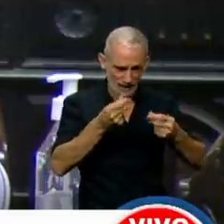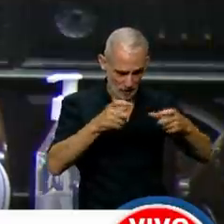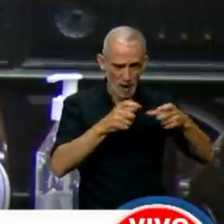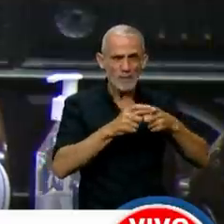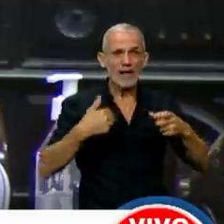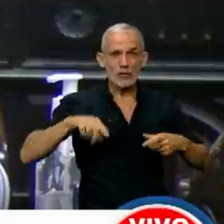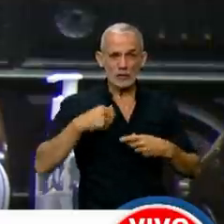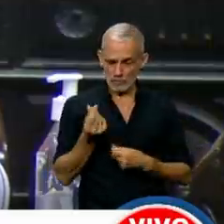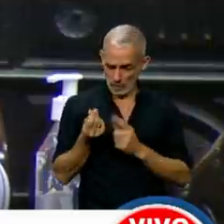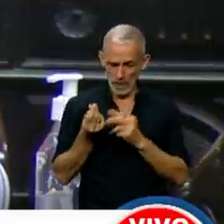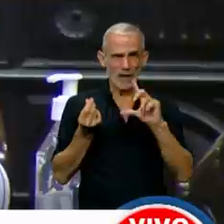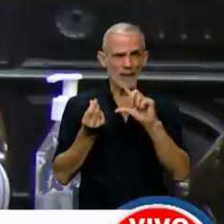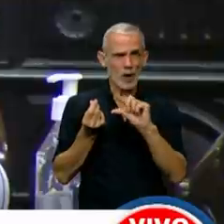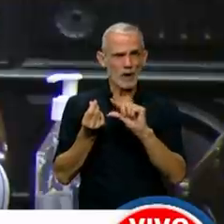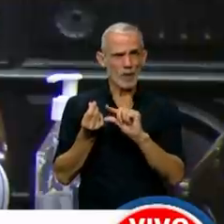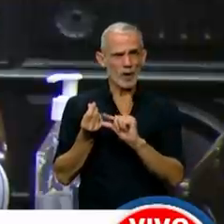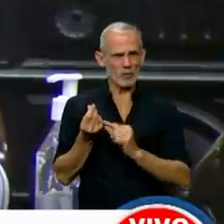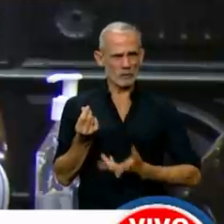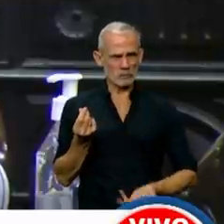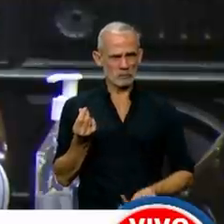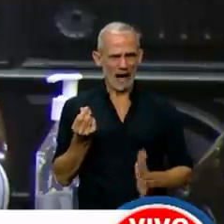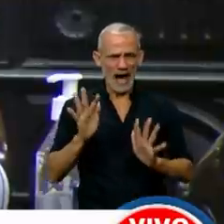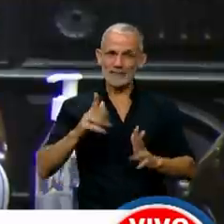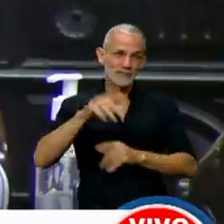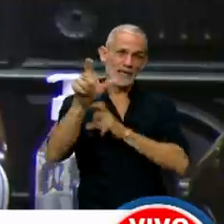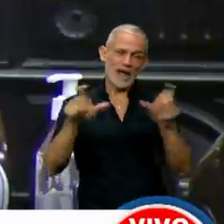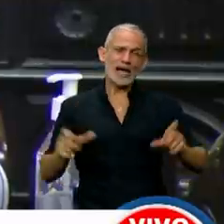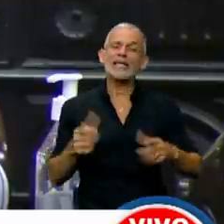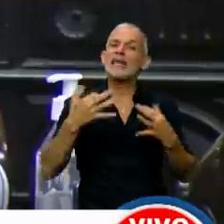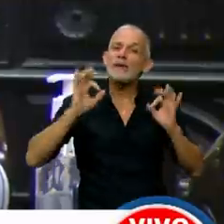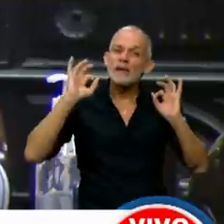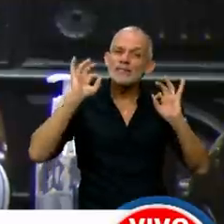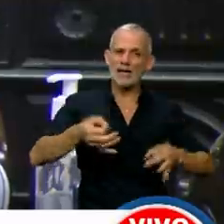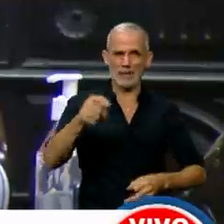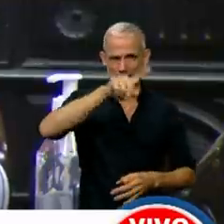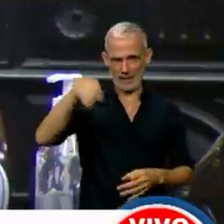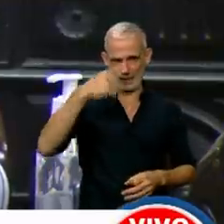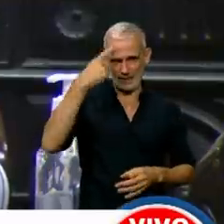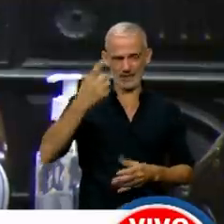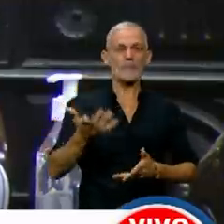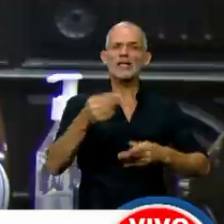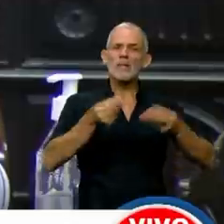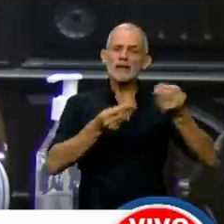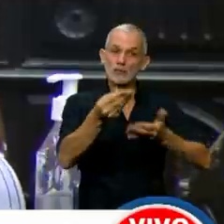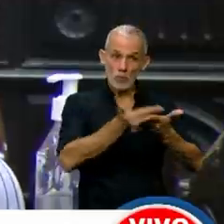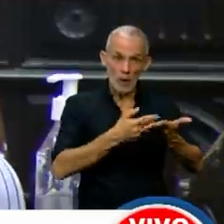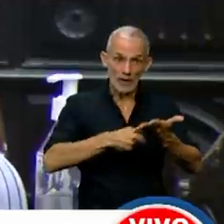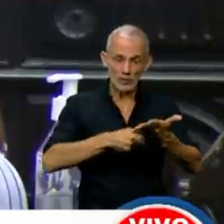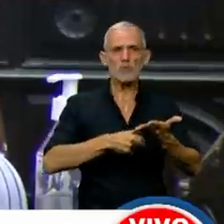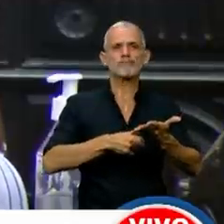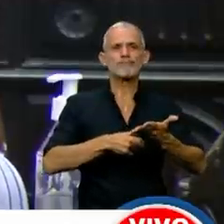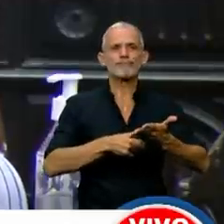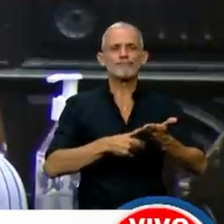va a valer cada día menos eso es lo que la gente tiene que saber en este presupuesto tan